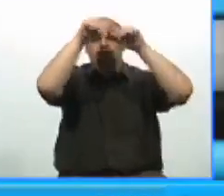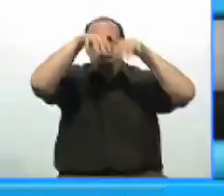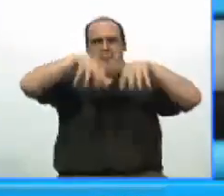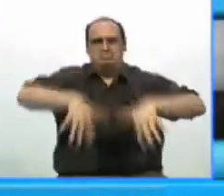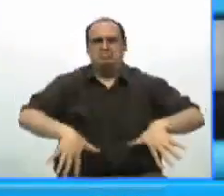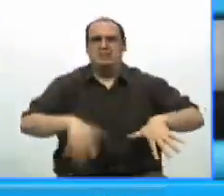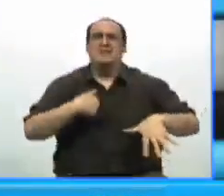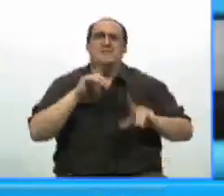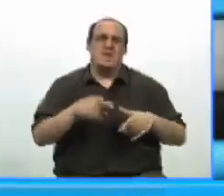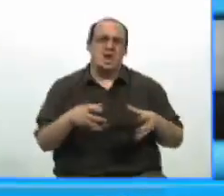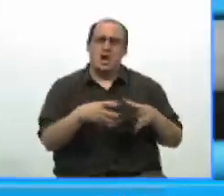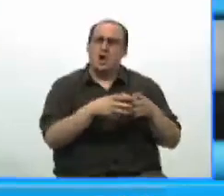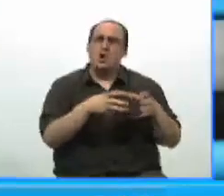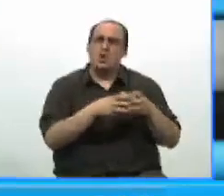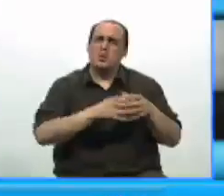chicos